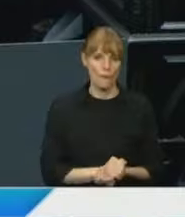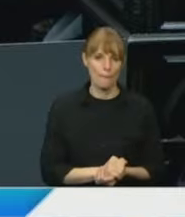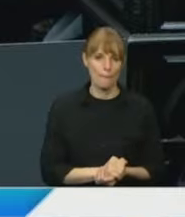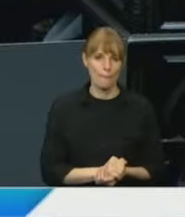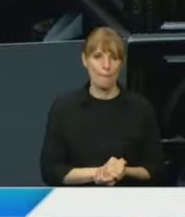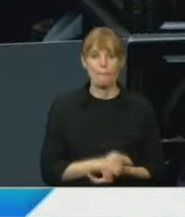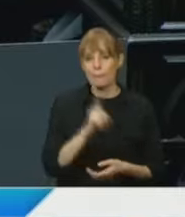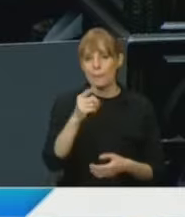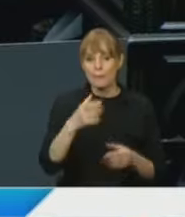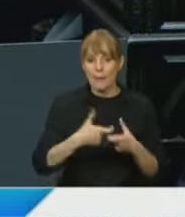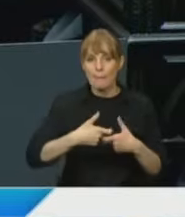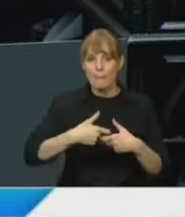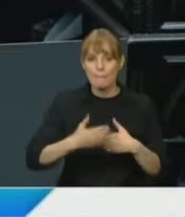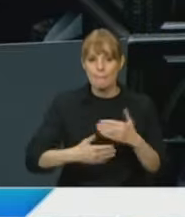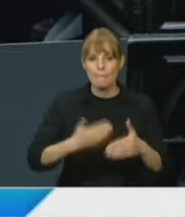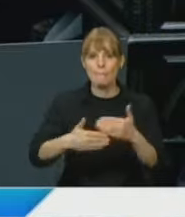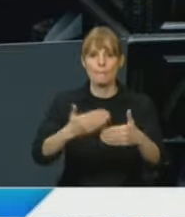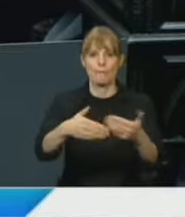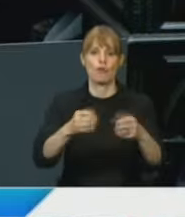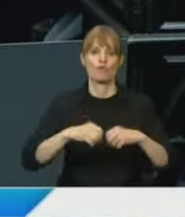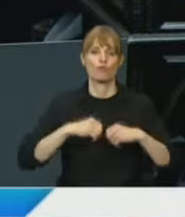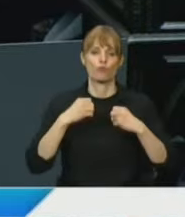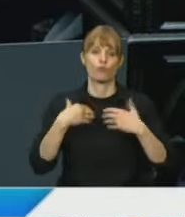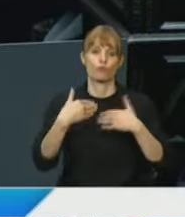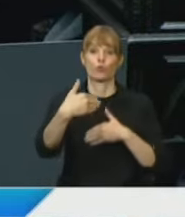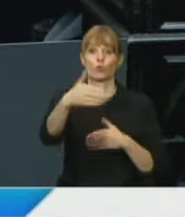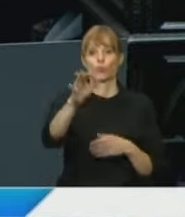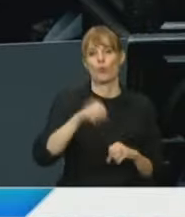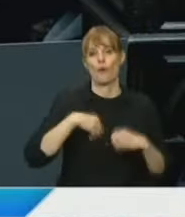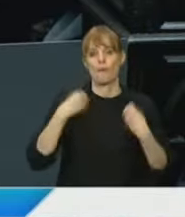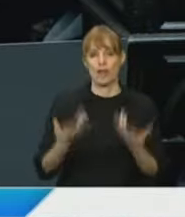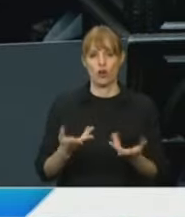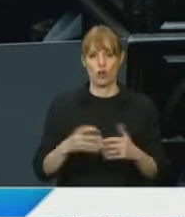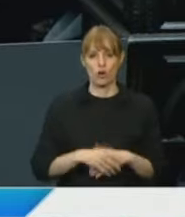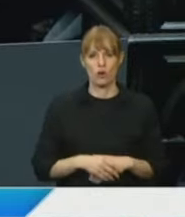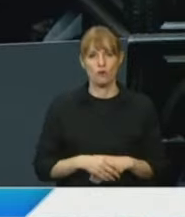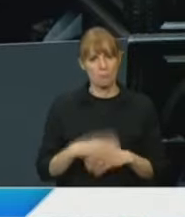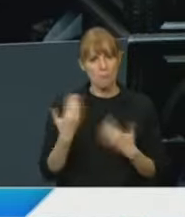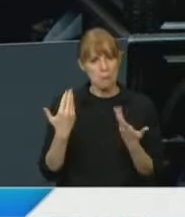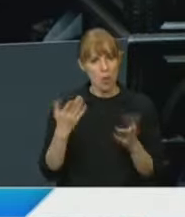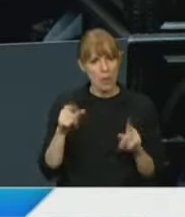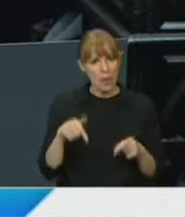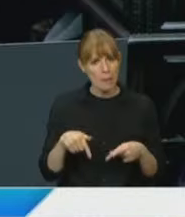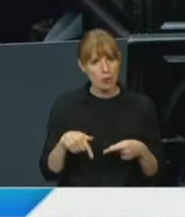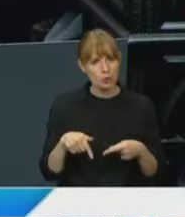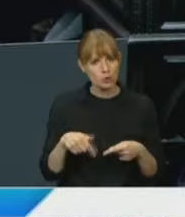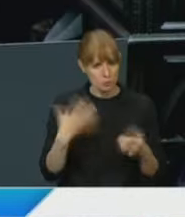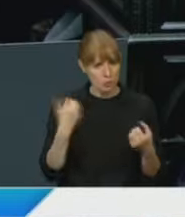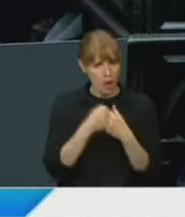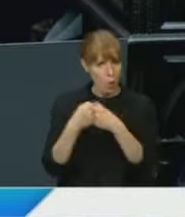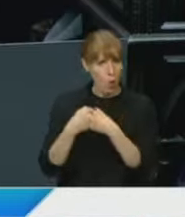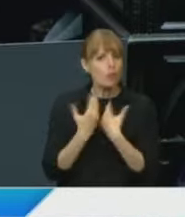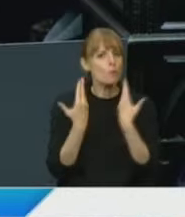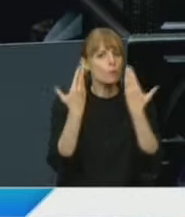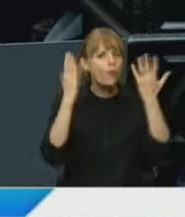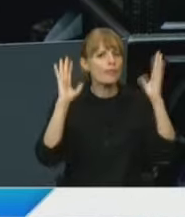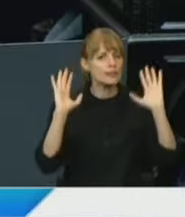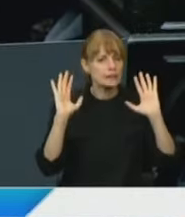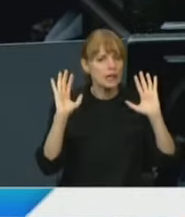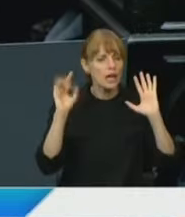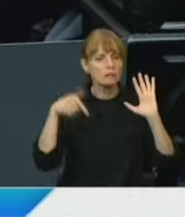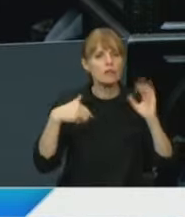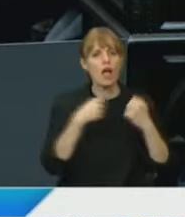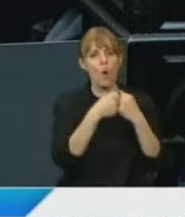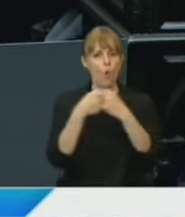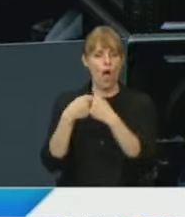Sí, el canuto debajo del colchón de la clase media son 2 o 3 lucas, ¿o no? Porque 4.000 dólares, ¿no? Claro, 5, obviamente.